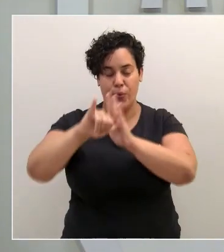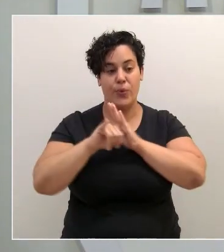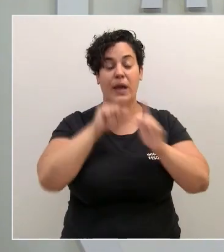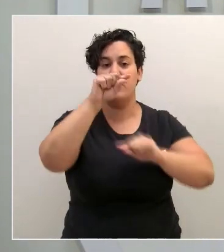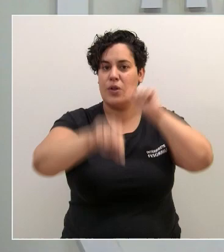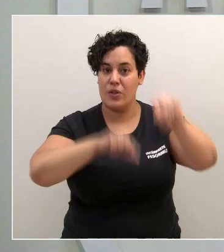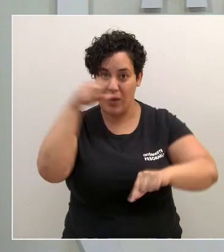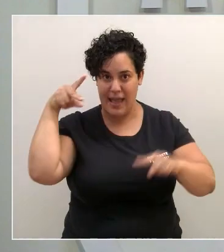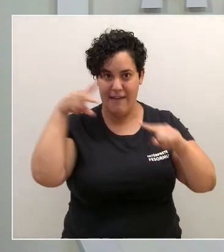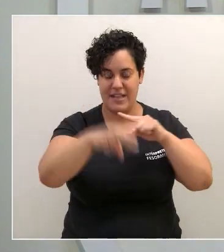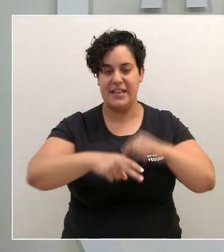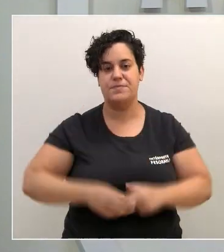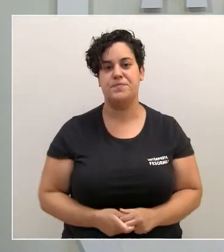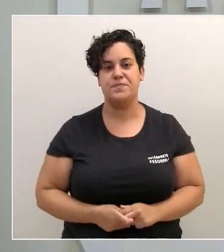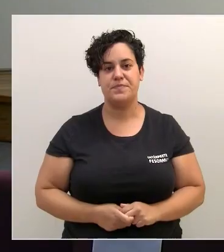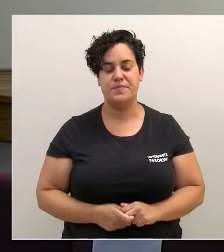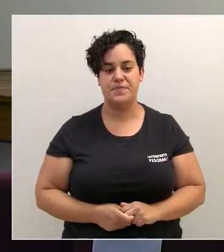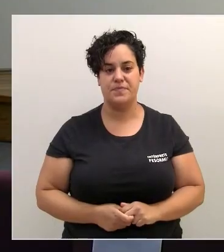tenemos enfrente.